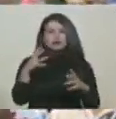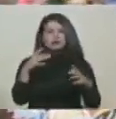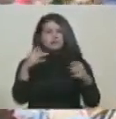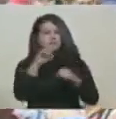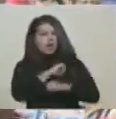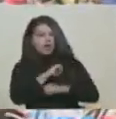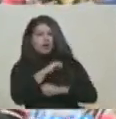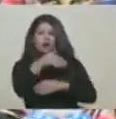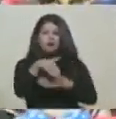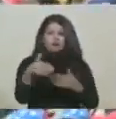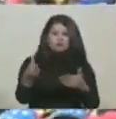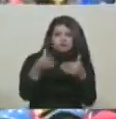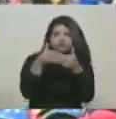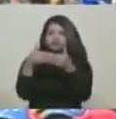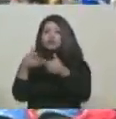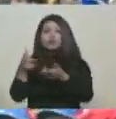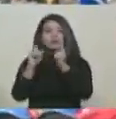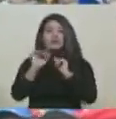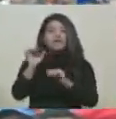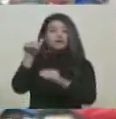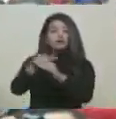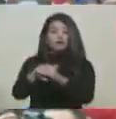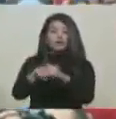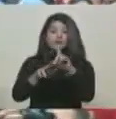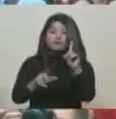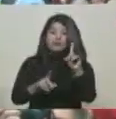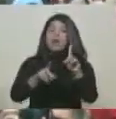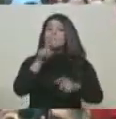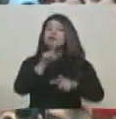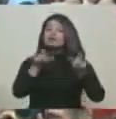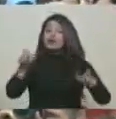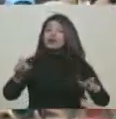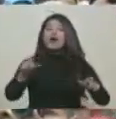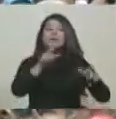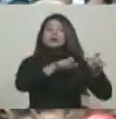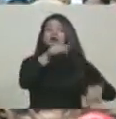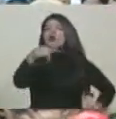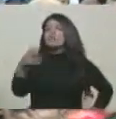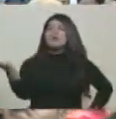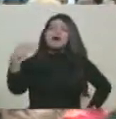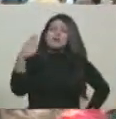para impedir que votaran. Los mismos que hoy llaman a votar,